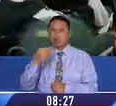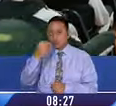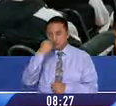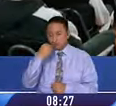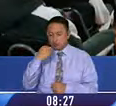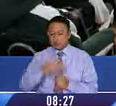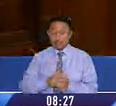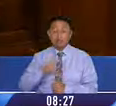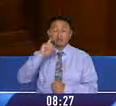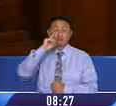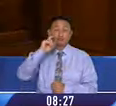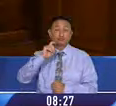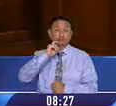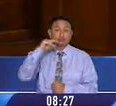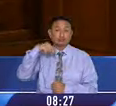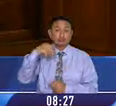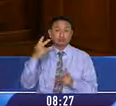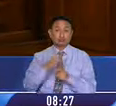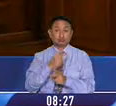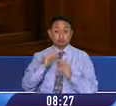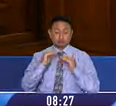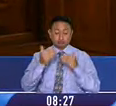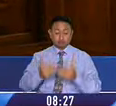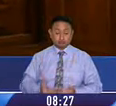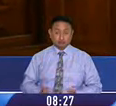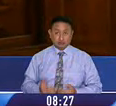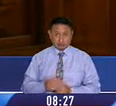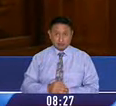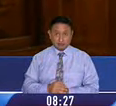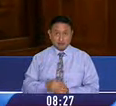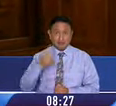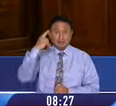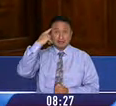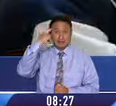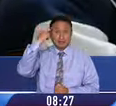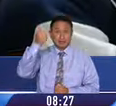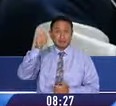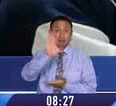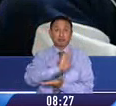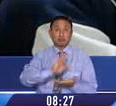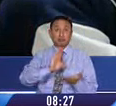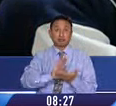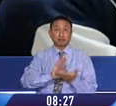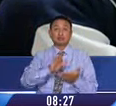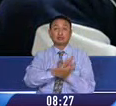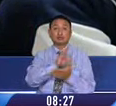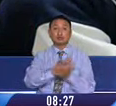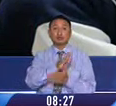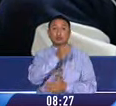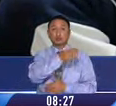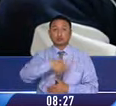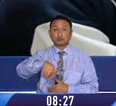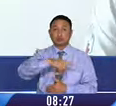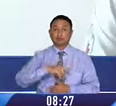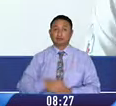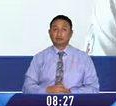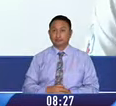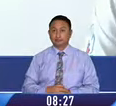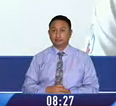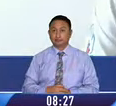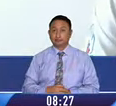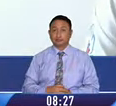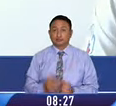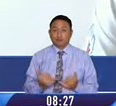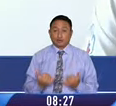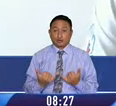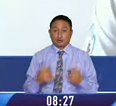nutrición, sexualidad, prevención de embarazos y salud mental en barrios y unidades educativas del sector. Hasta el día de